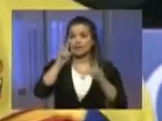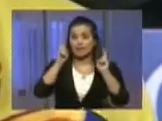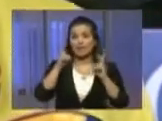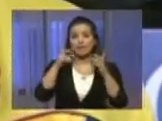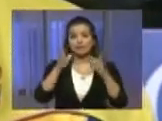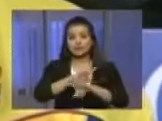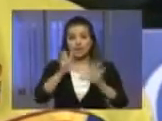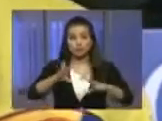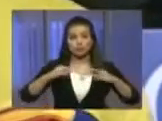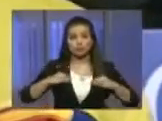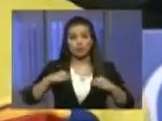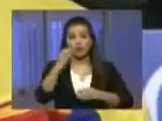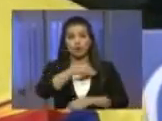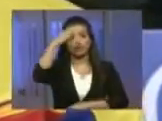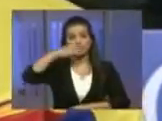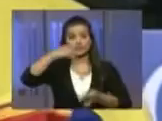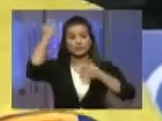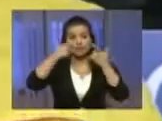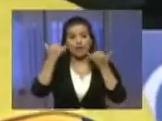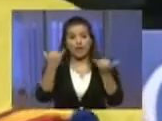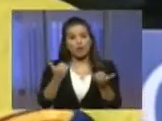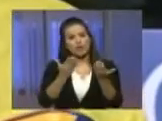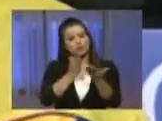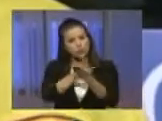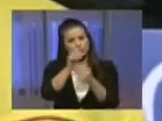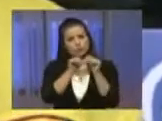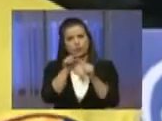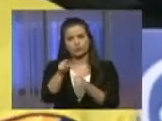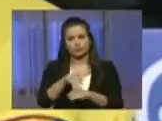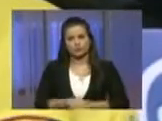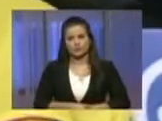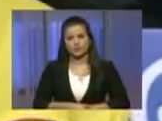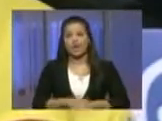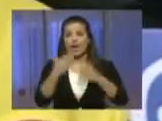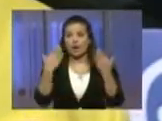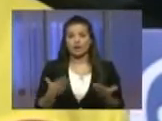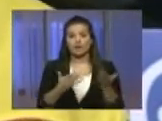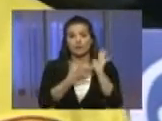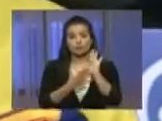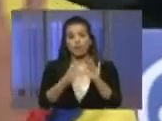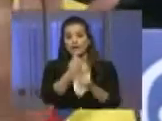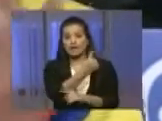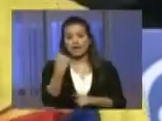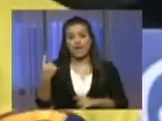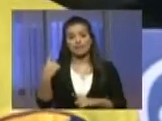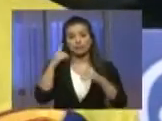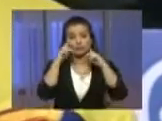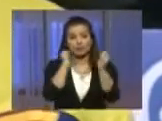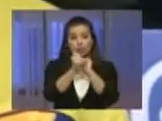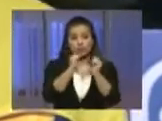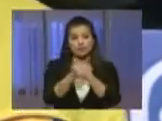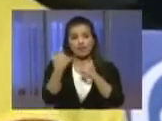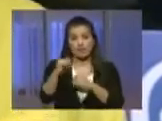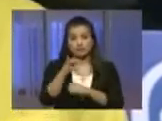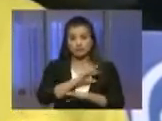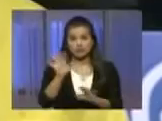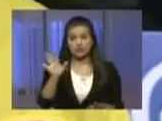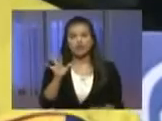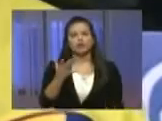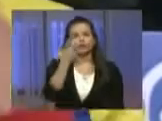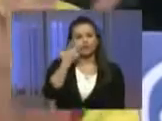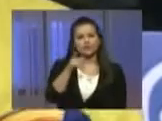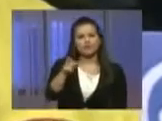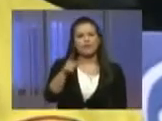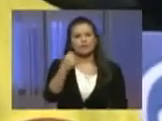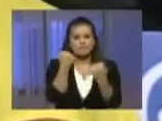nuestro comandante Hugo Chávez Y que ahora guía usted y por eso es que en la demostración de cada uno de estos atletas allí vimos nosotros como en el boxeo